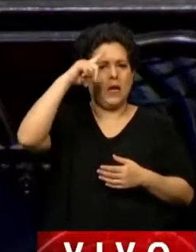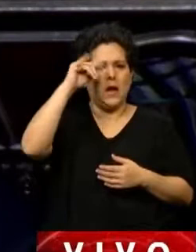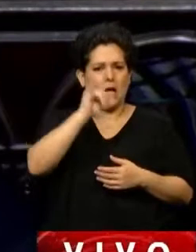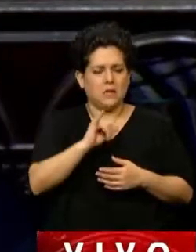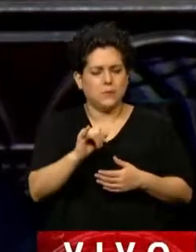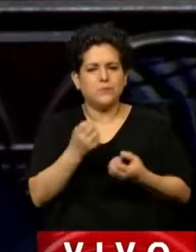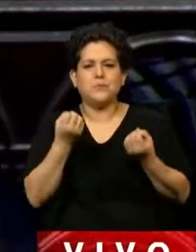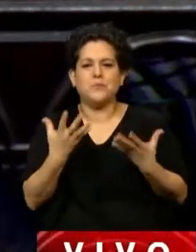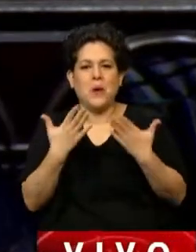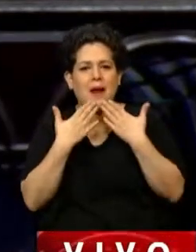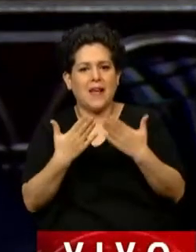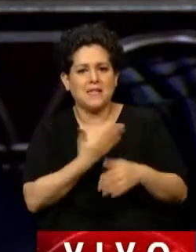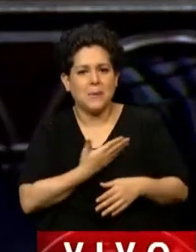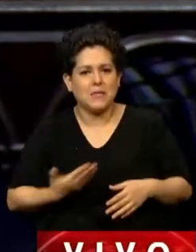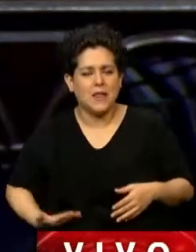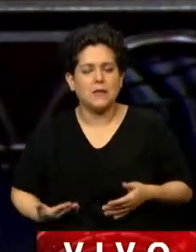Gracias, presidente.